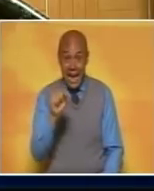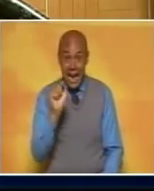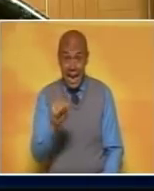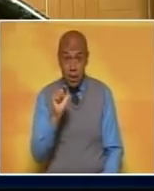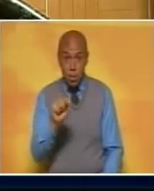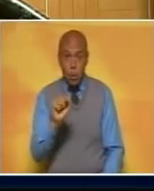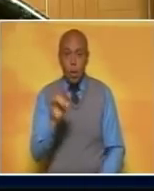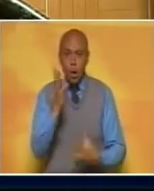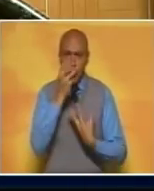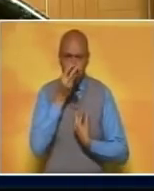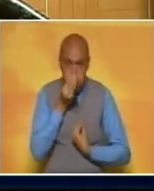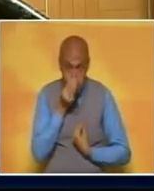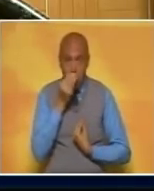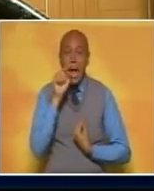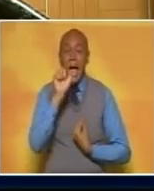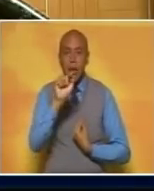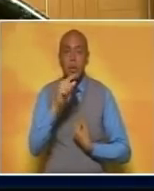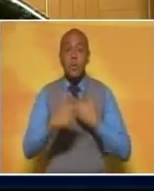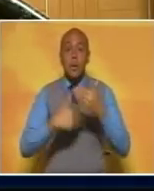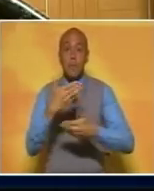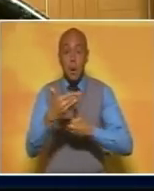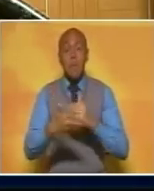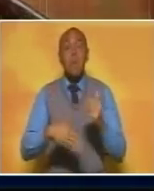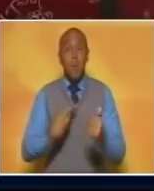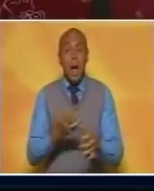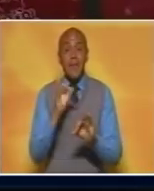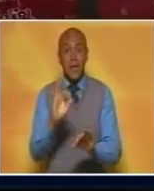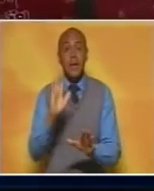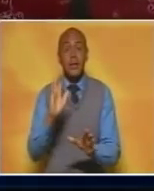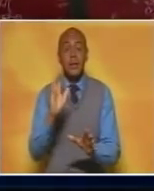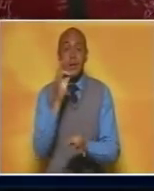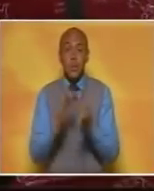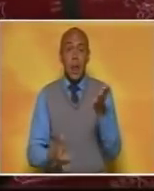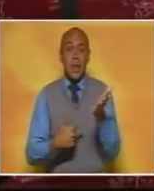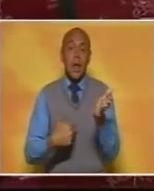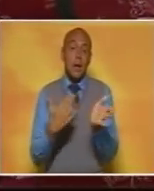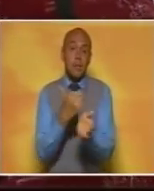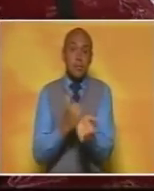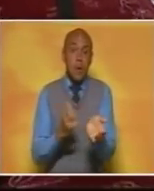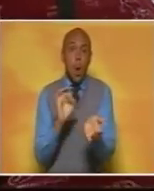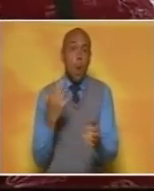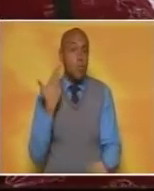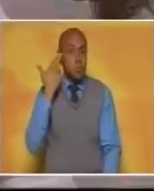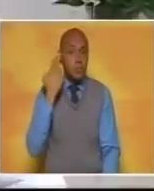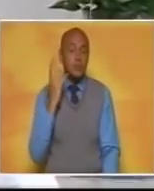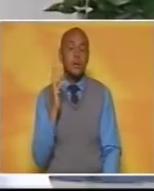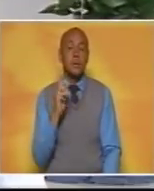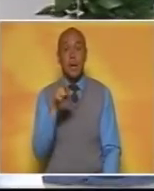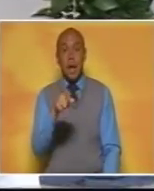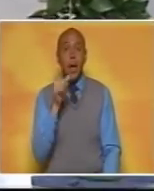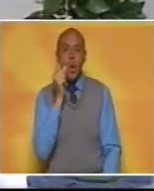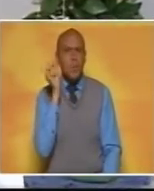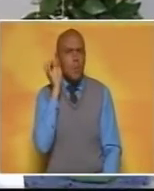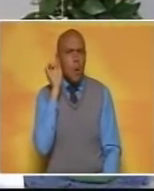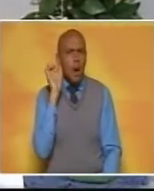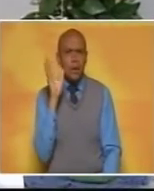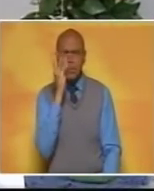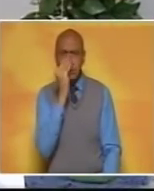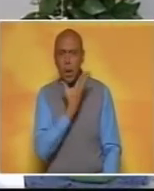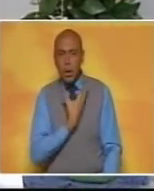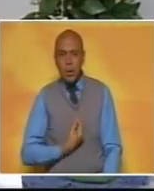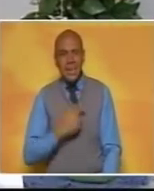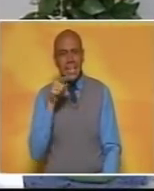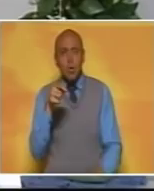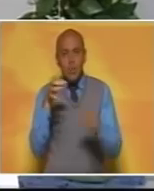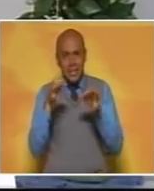en situaciones drásticas, dramáticas, como puede ser quitarse la vida. Las personas que sufren de depresión no tienen voluntad de nada,